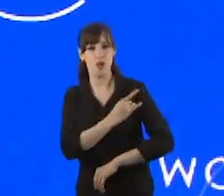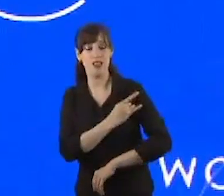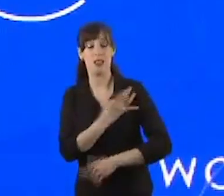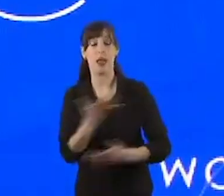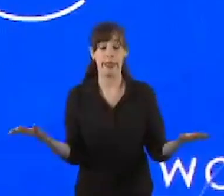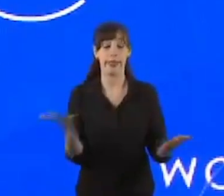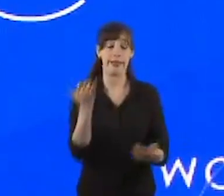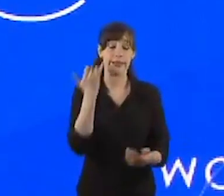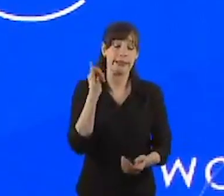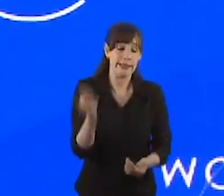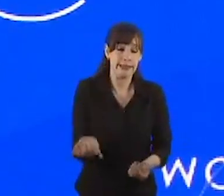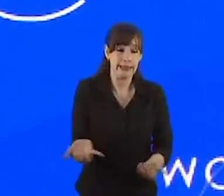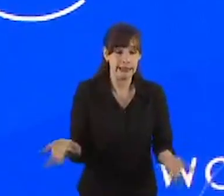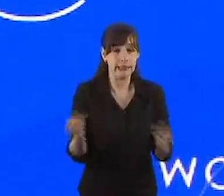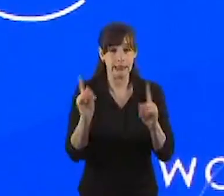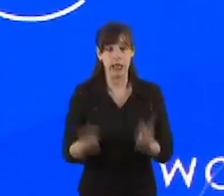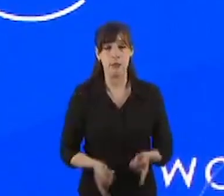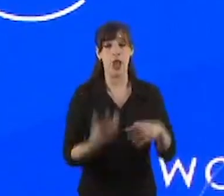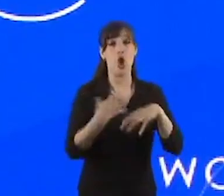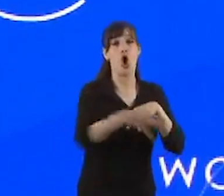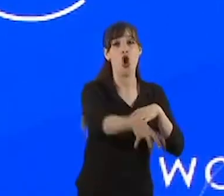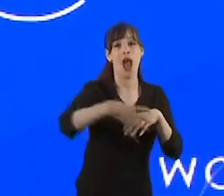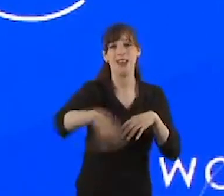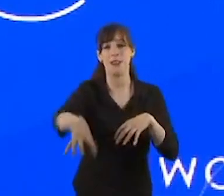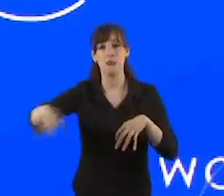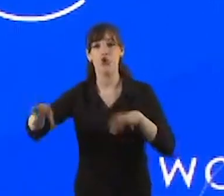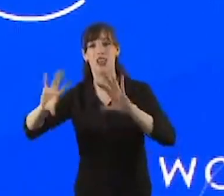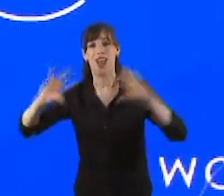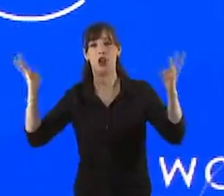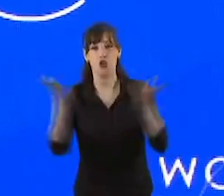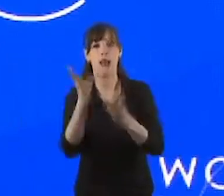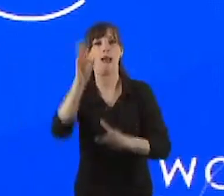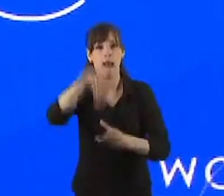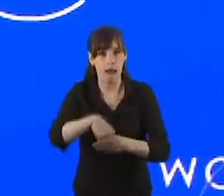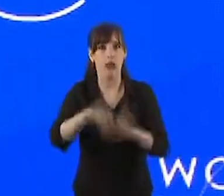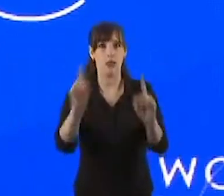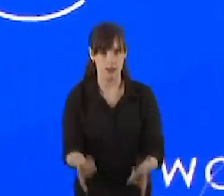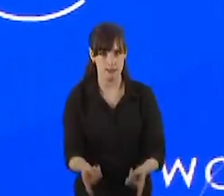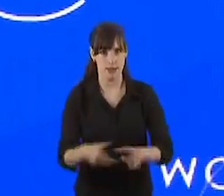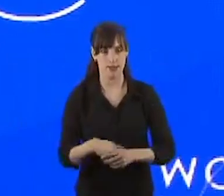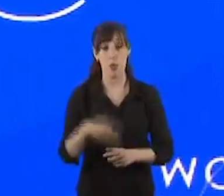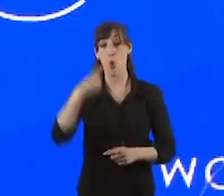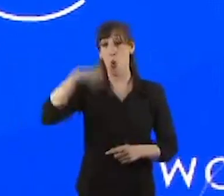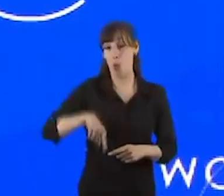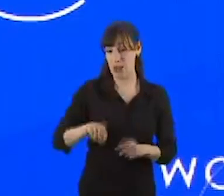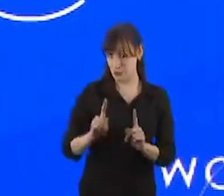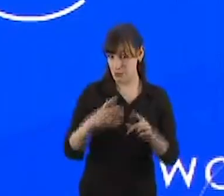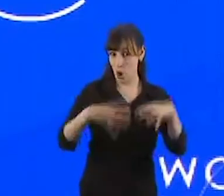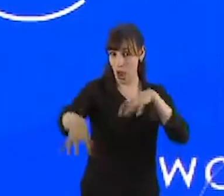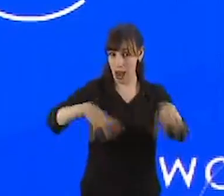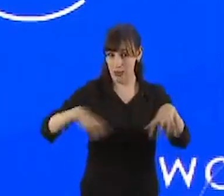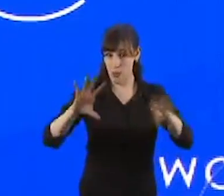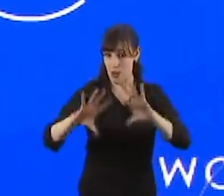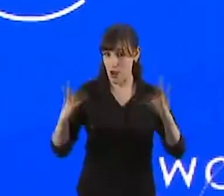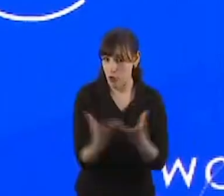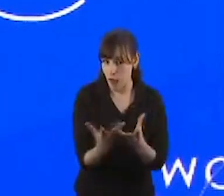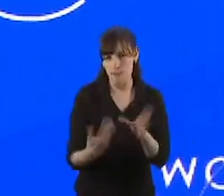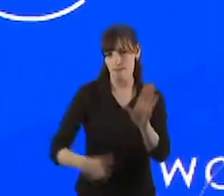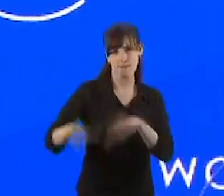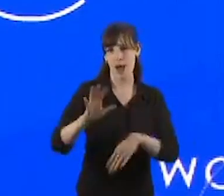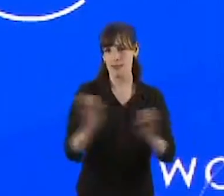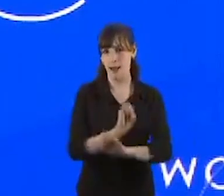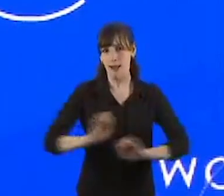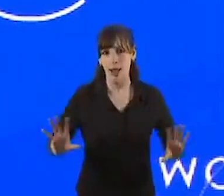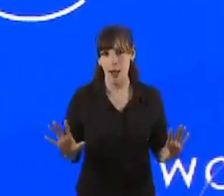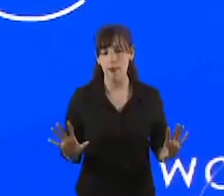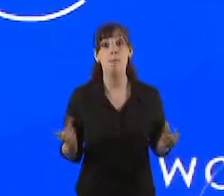sí, también de los organismos internacionales. Este último caso es el más grave, tal vez, porque se trata de instituciones que tienen